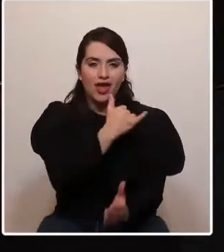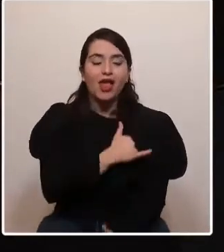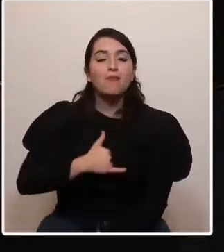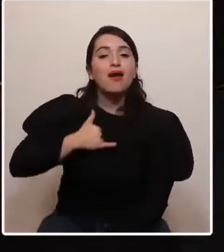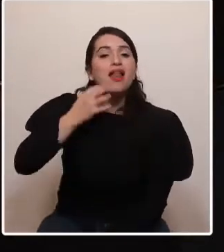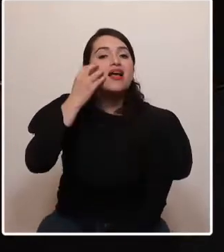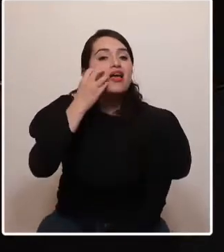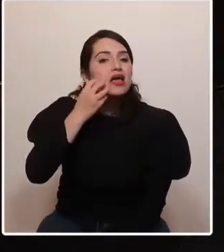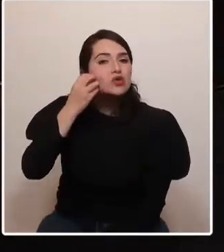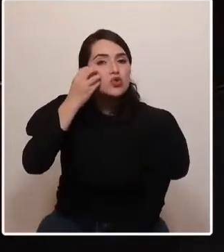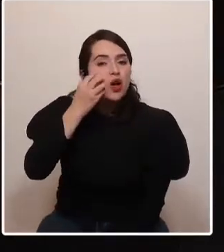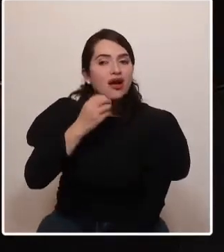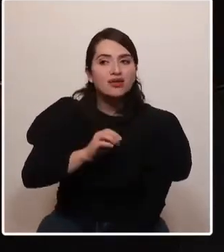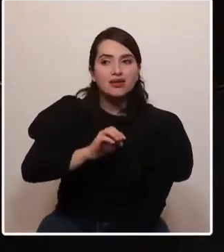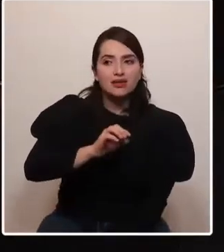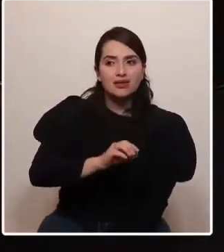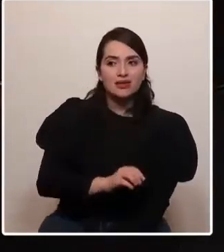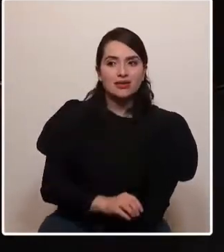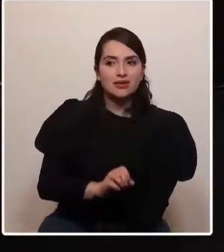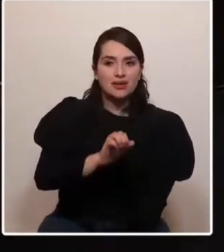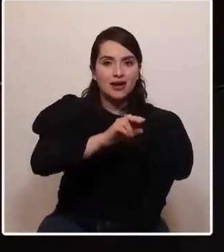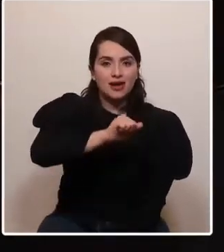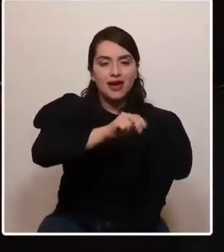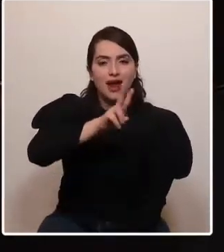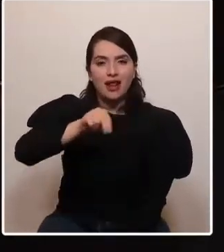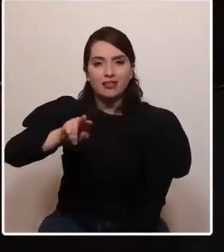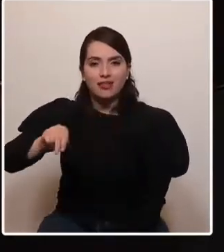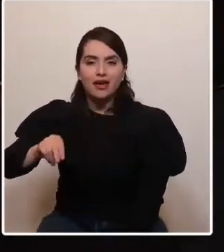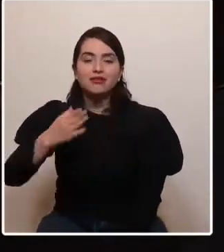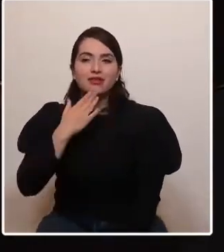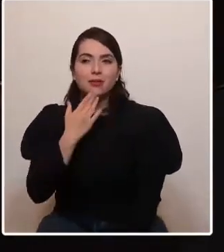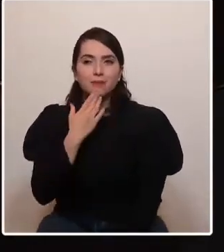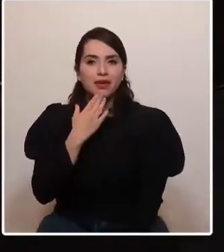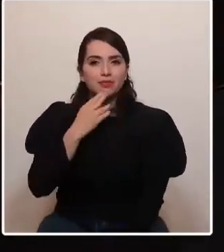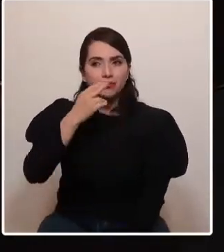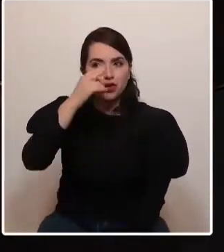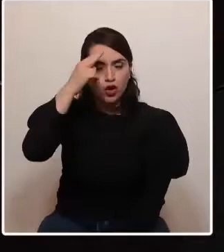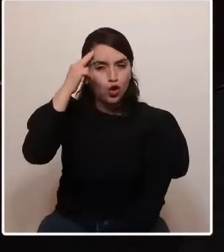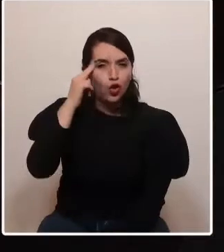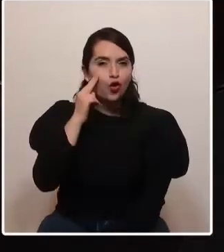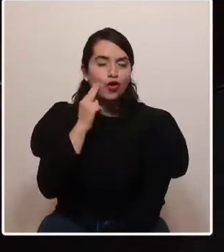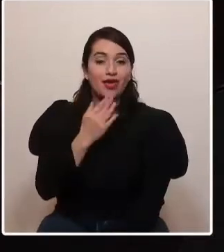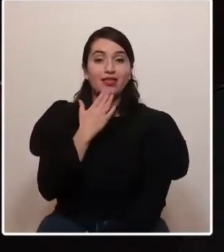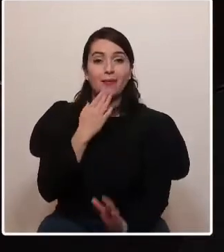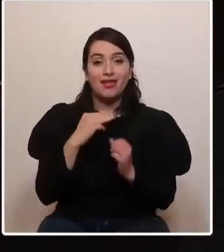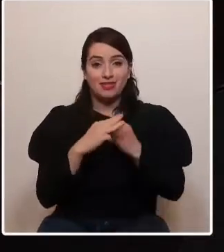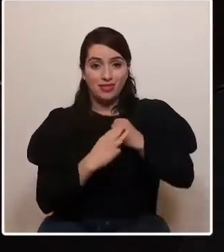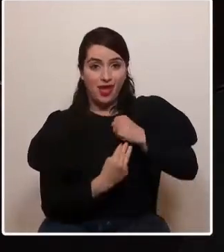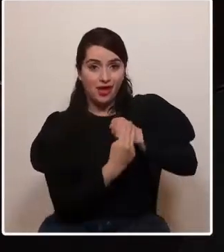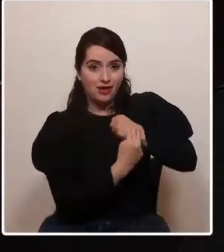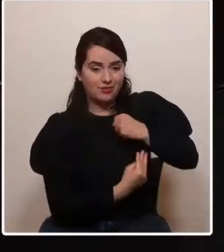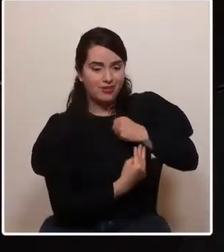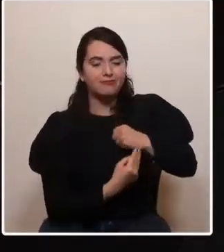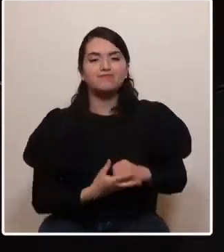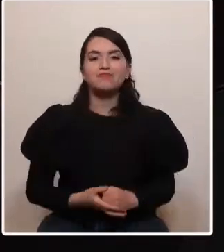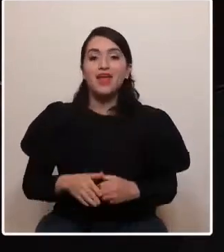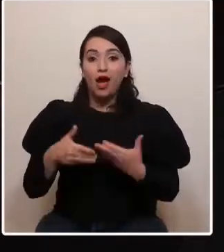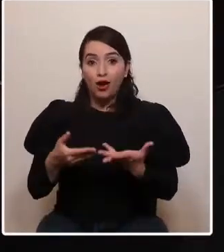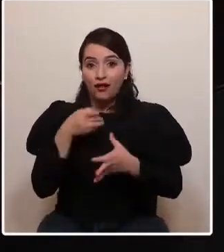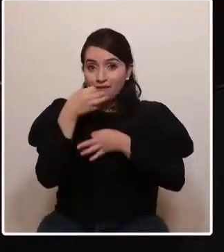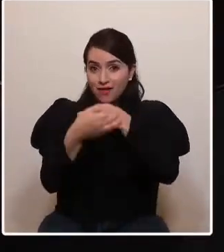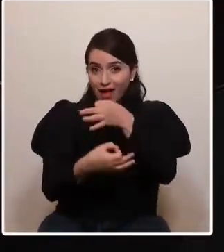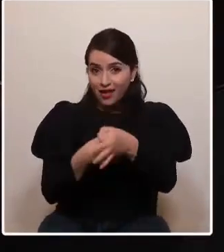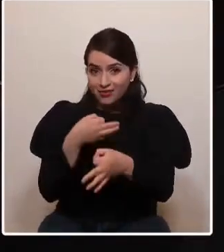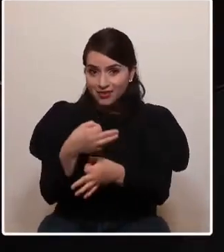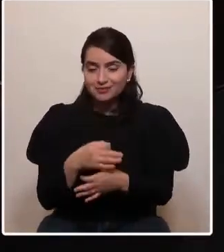licanantay, collas, diaguitas y de los demás pueblos indígenas. Quiero citar aquí una frase de Boaventura